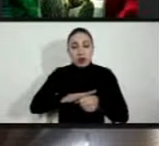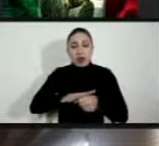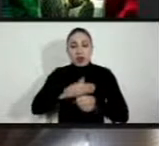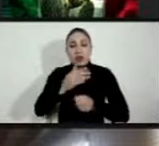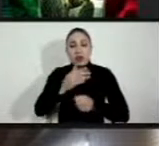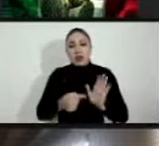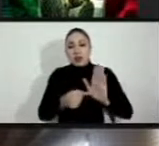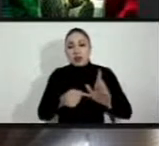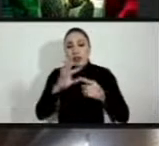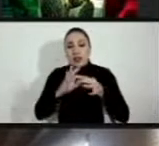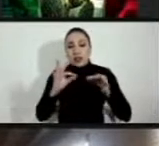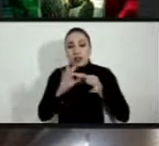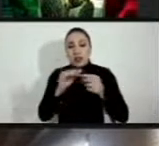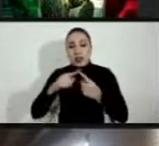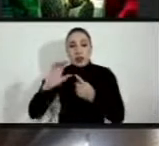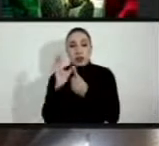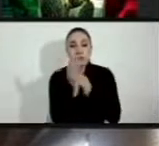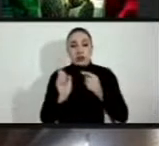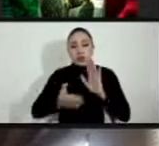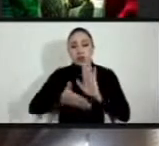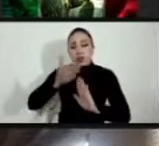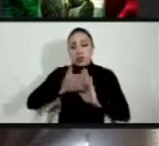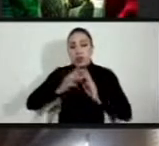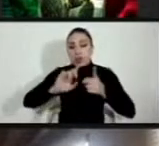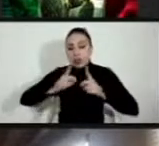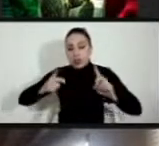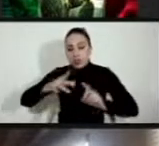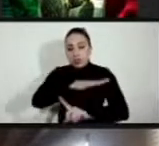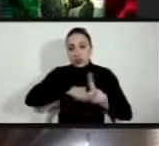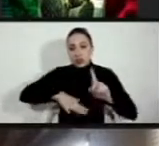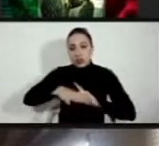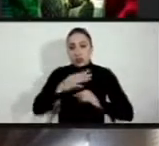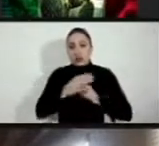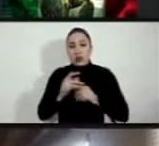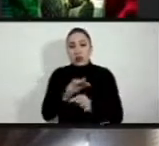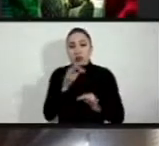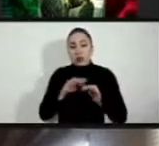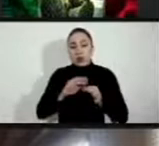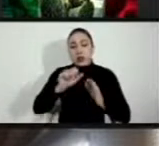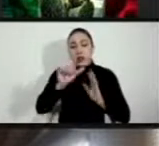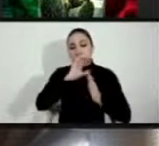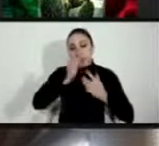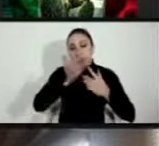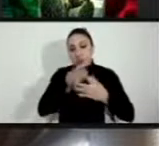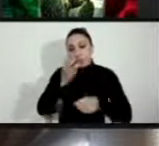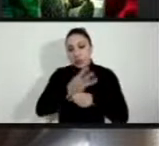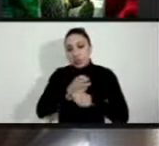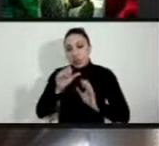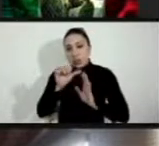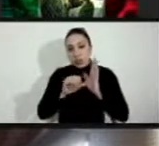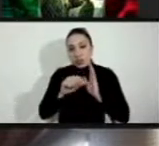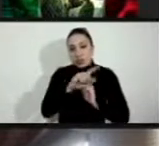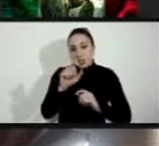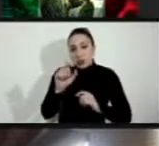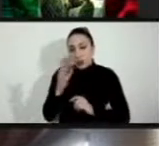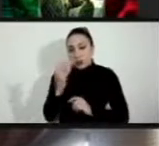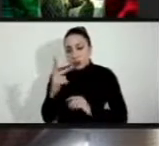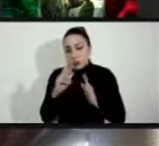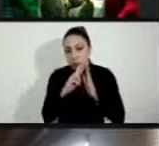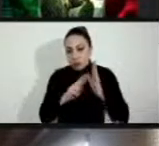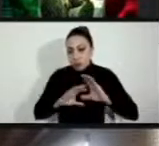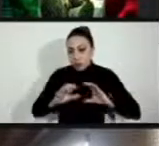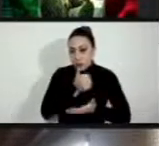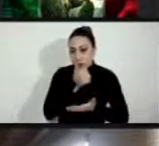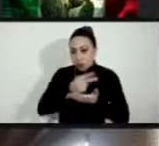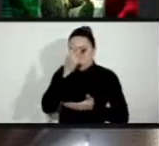y Vivienda. Para fundamentar el dictamen y de conformidad con lo dispuesto por la fracción tercera del artículo 129 del Reglamento del Congreso de la Ciudad de México,